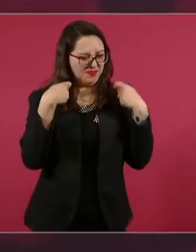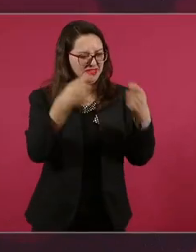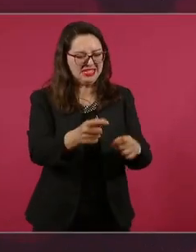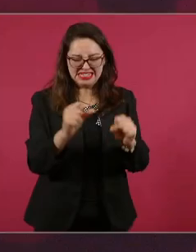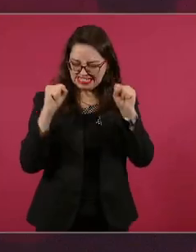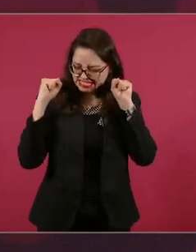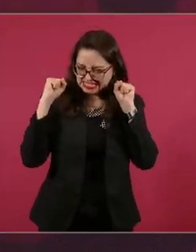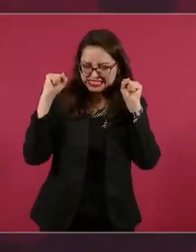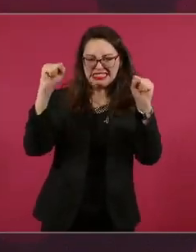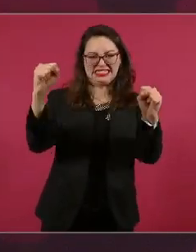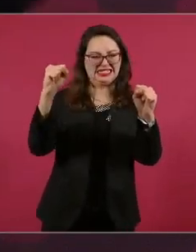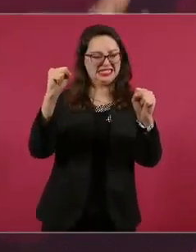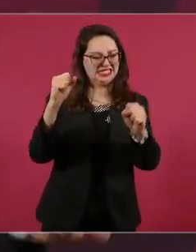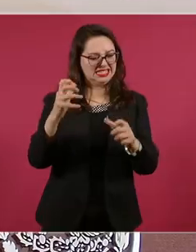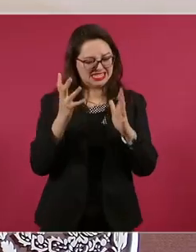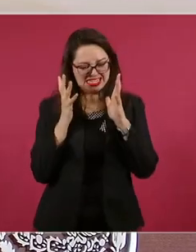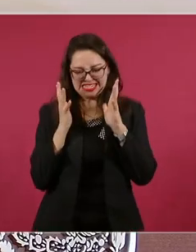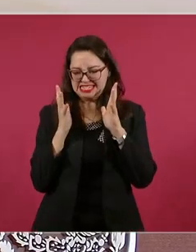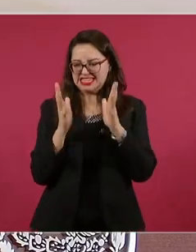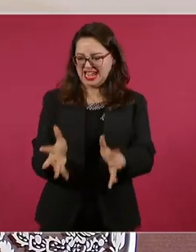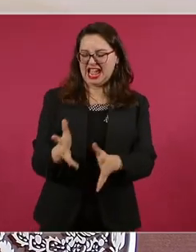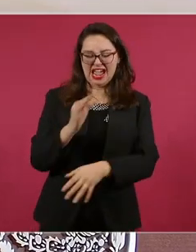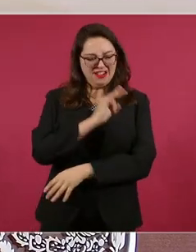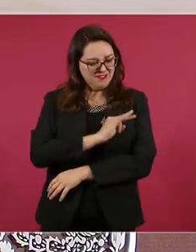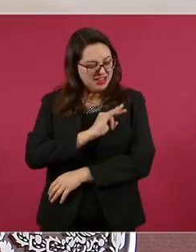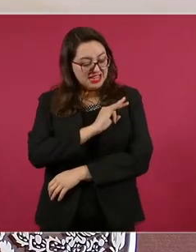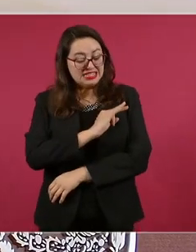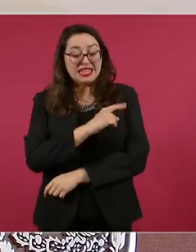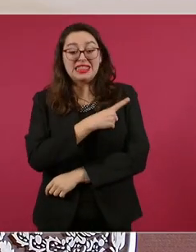conquista, todavía,